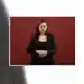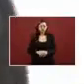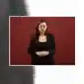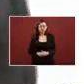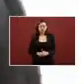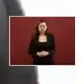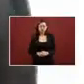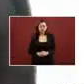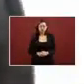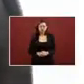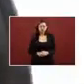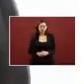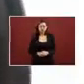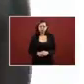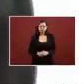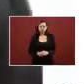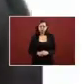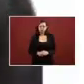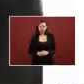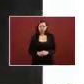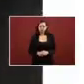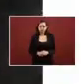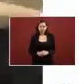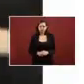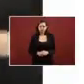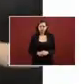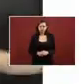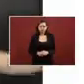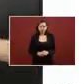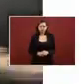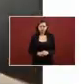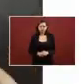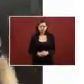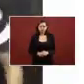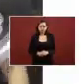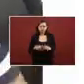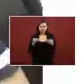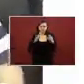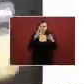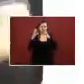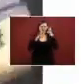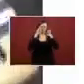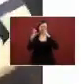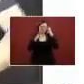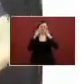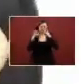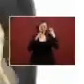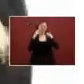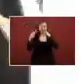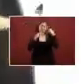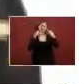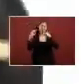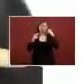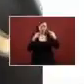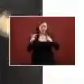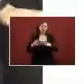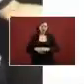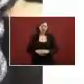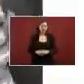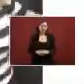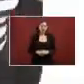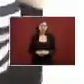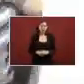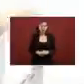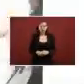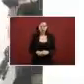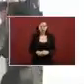Salga, tranquilo, señora. Muéstrame las manos, Ven, hermano. Enseña tus manos,